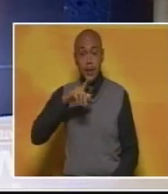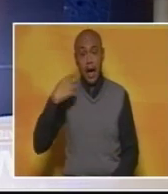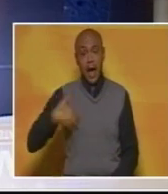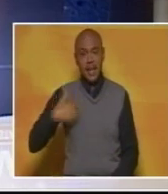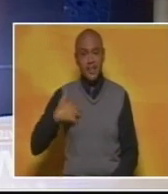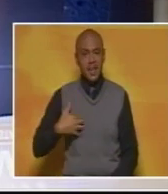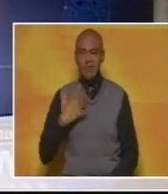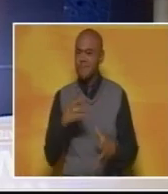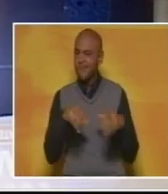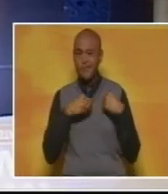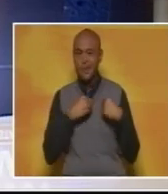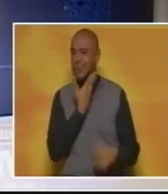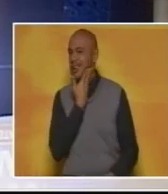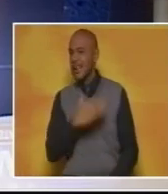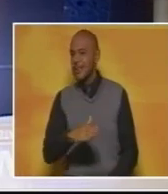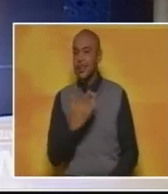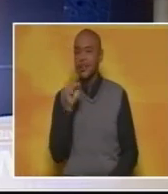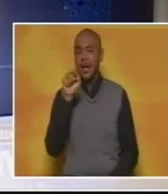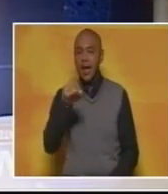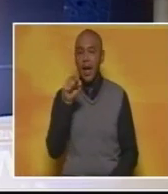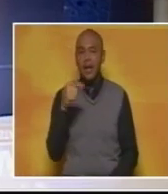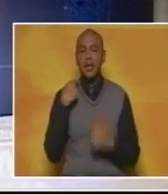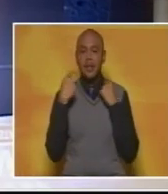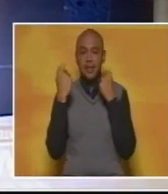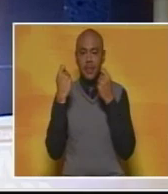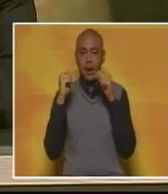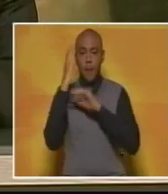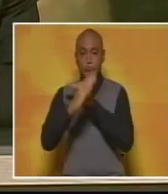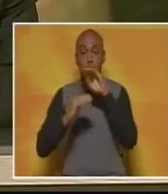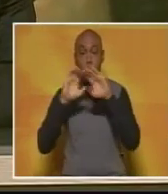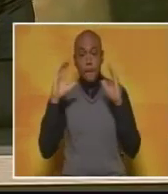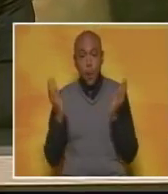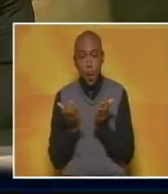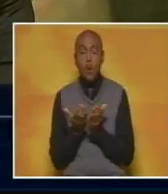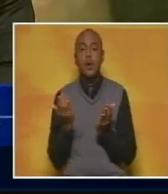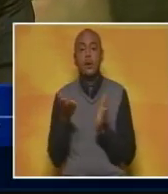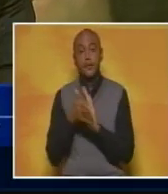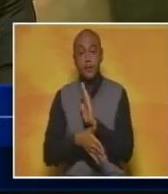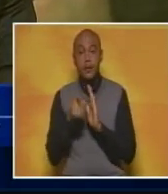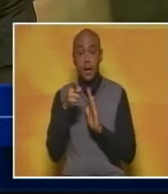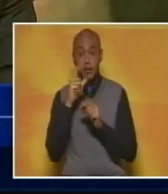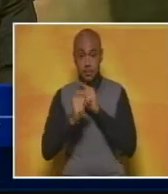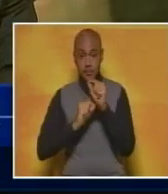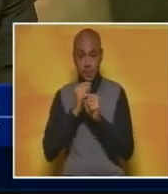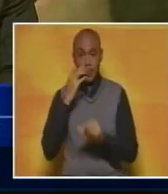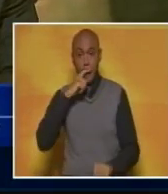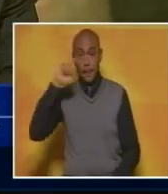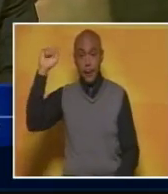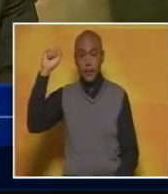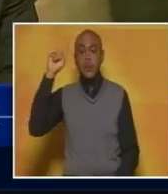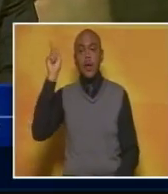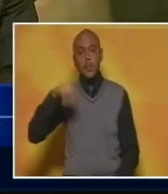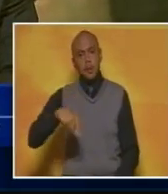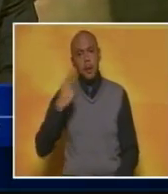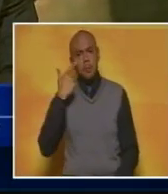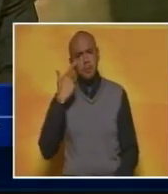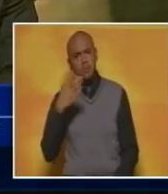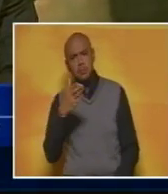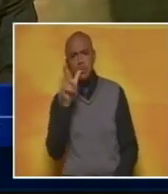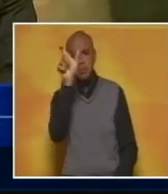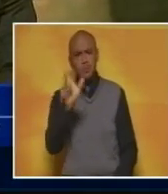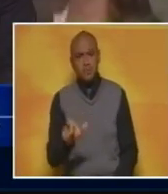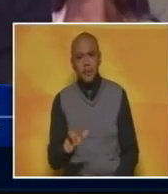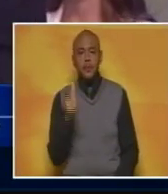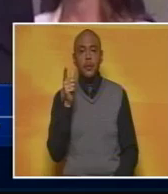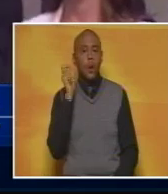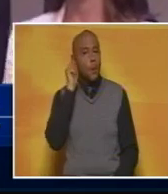su rechazo a las medidas del Fondo Monetario Internacional. Mediante su cuenta en Twitter, el mandatario saludó que Fernández y su compañera